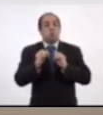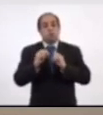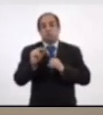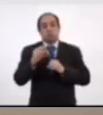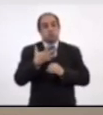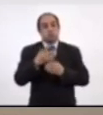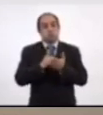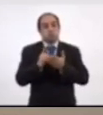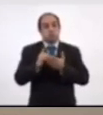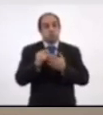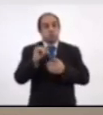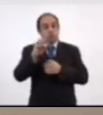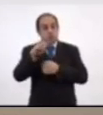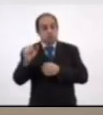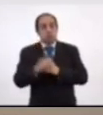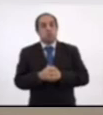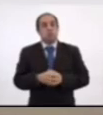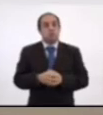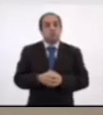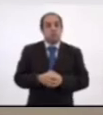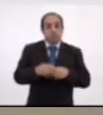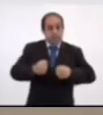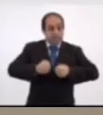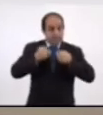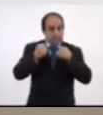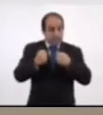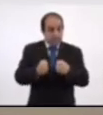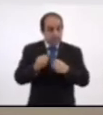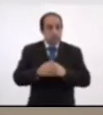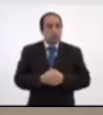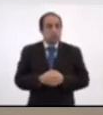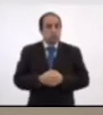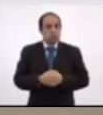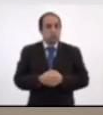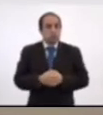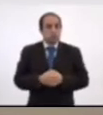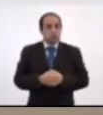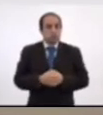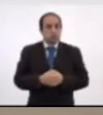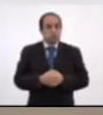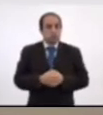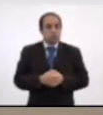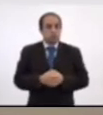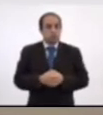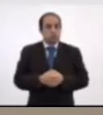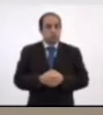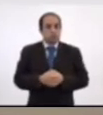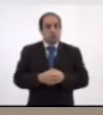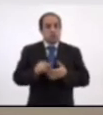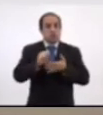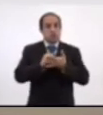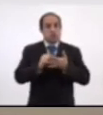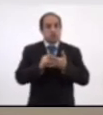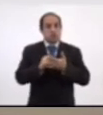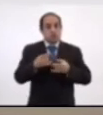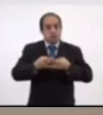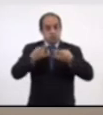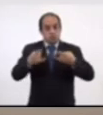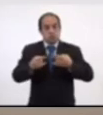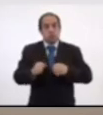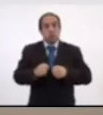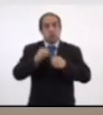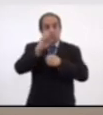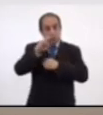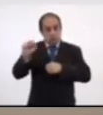que estamos seguros que se escribirá de verdad en las páginas de la solidaridad del Seguro Social. Así como el